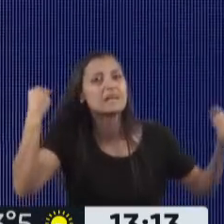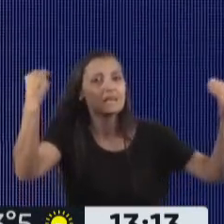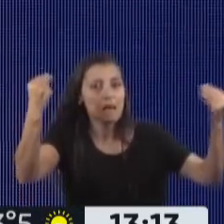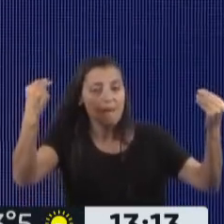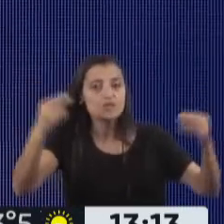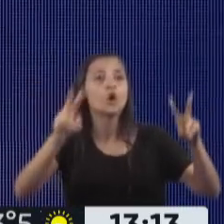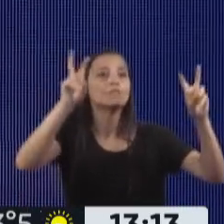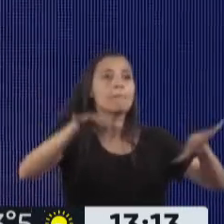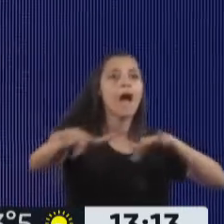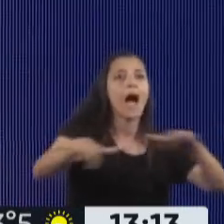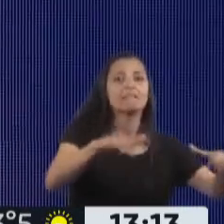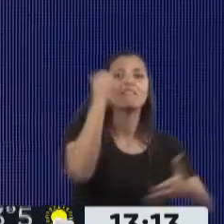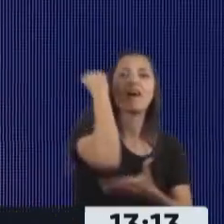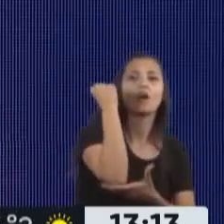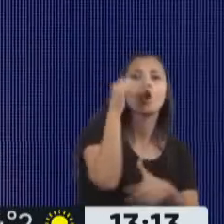términos de actividad?